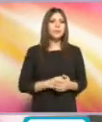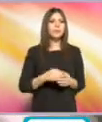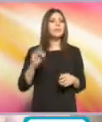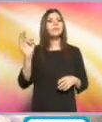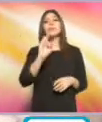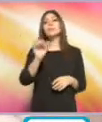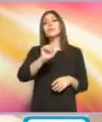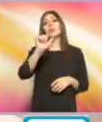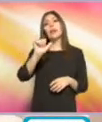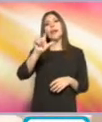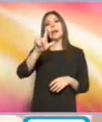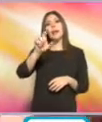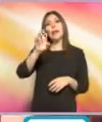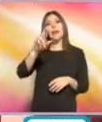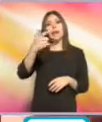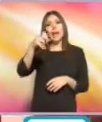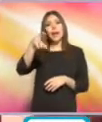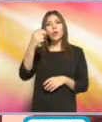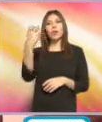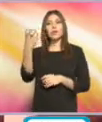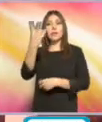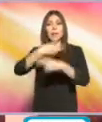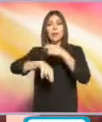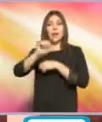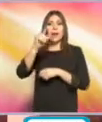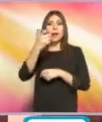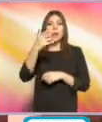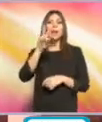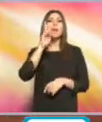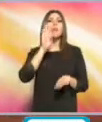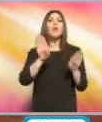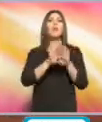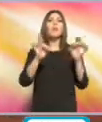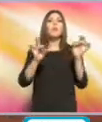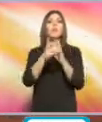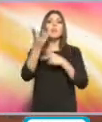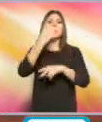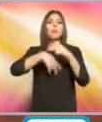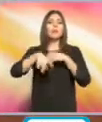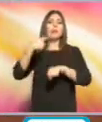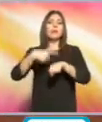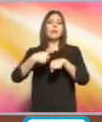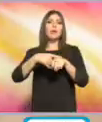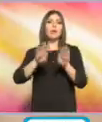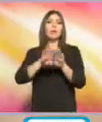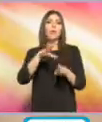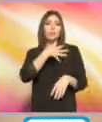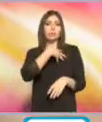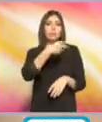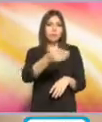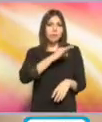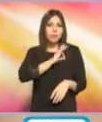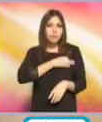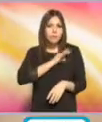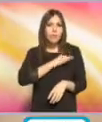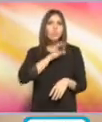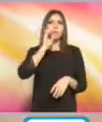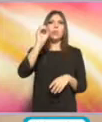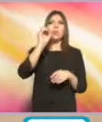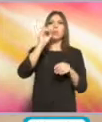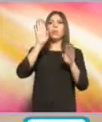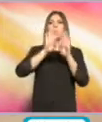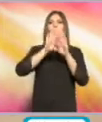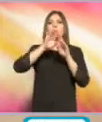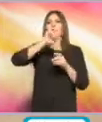viral o bacteriana, da el tratamiento específico para la causa, ¿no? Que lo está desencadenando. Algunas personas que padecen asma Sí.